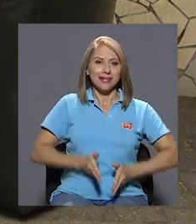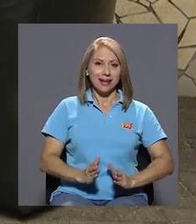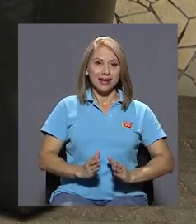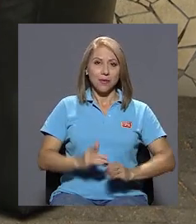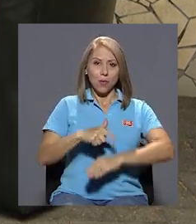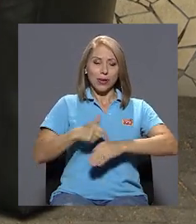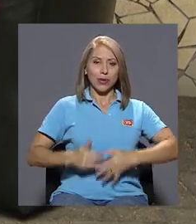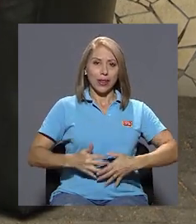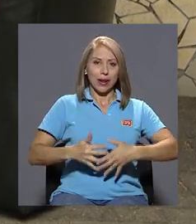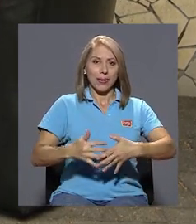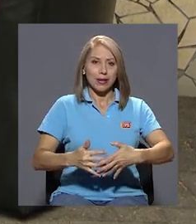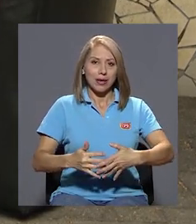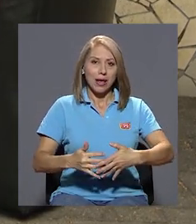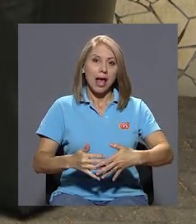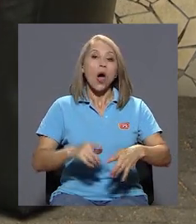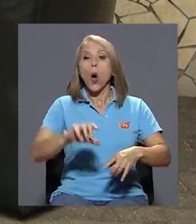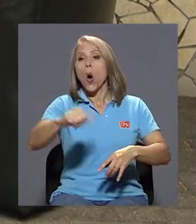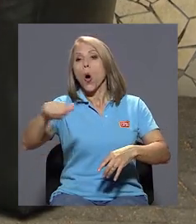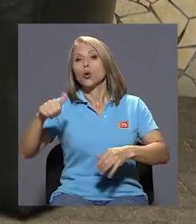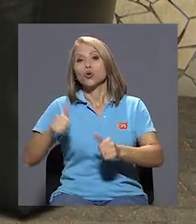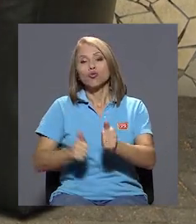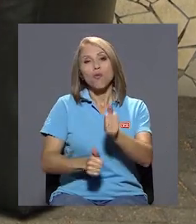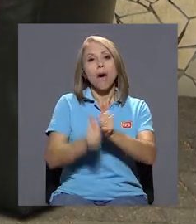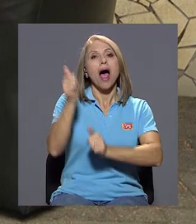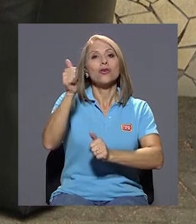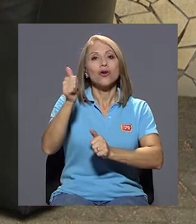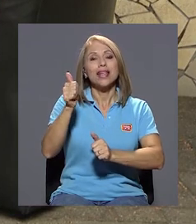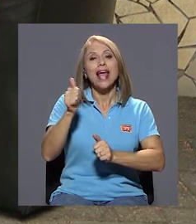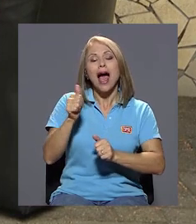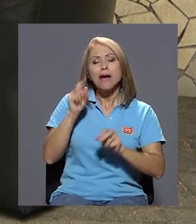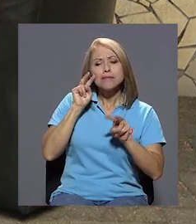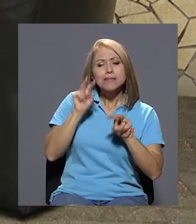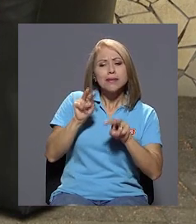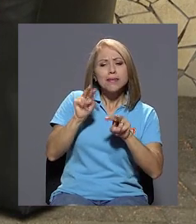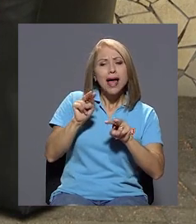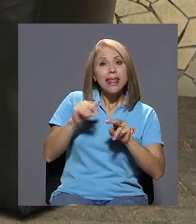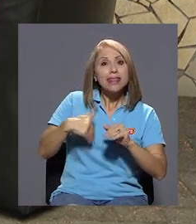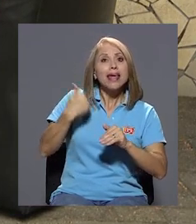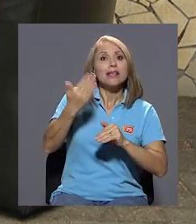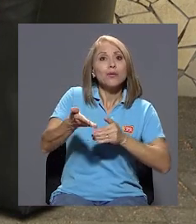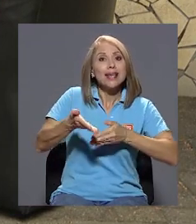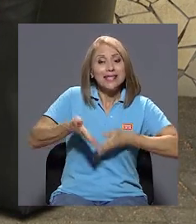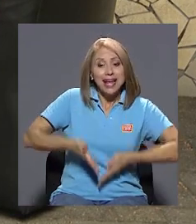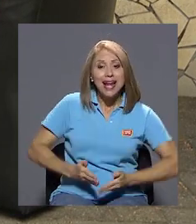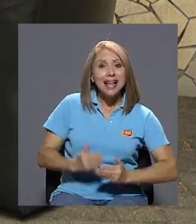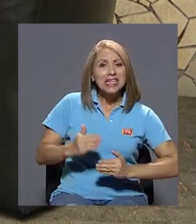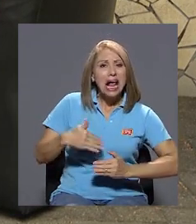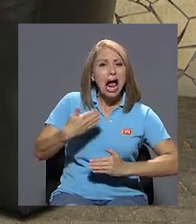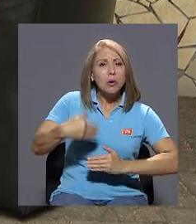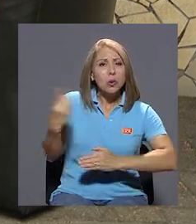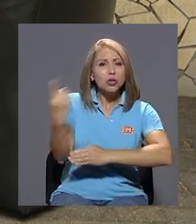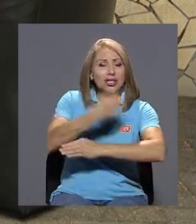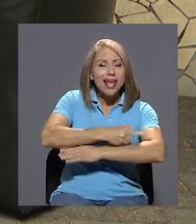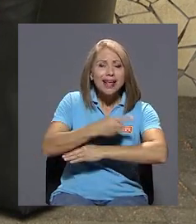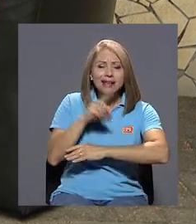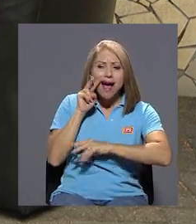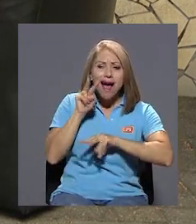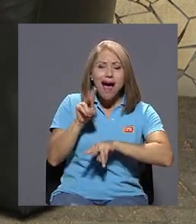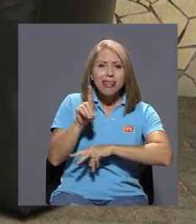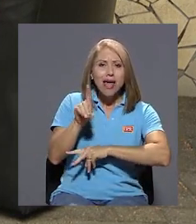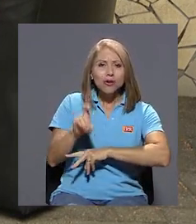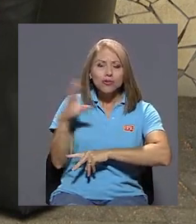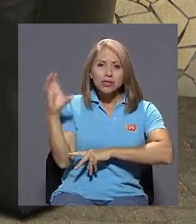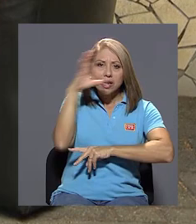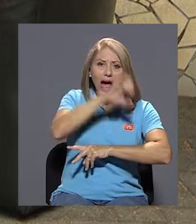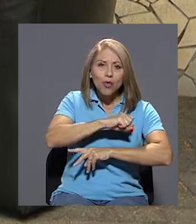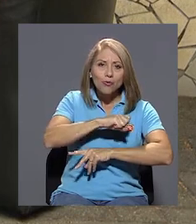Los otros, la gran mayoría, son diagnosticados días después de su nacimiento o algunos, en pocas